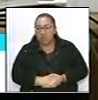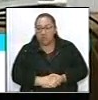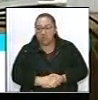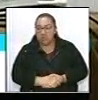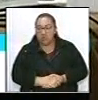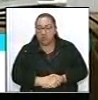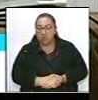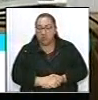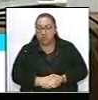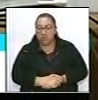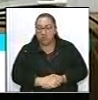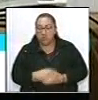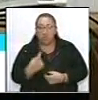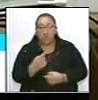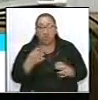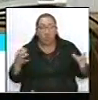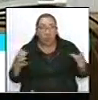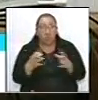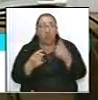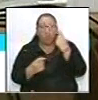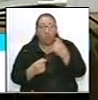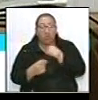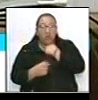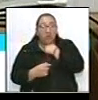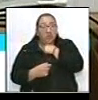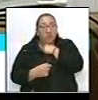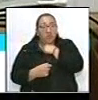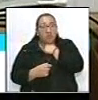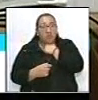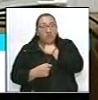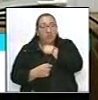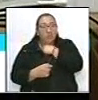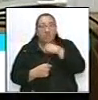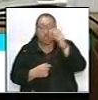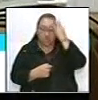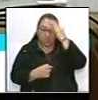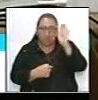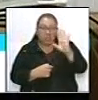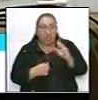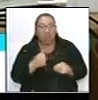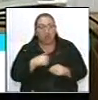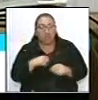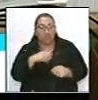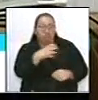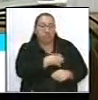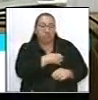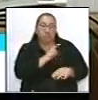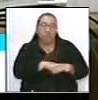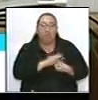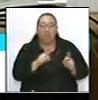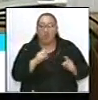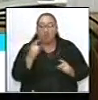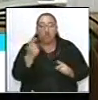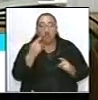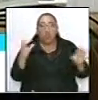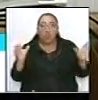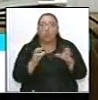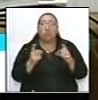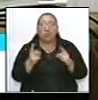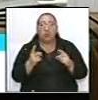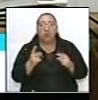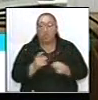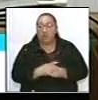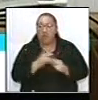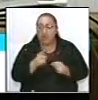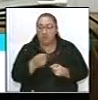estilos, somos un solo cuerpo. Si bien respondemos cada uno a su jurisdicción, el serenazgo tiene que ser un solo cuerpo. Solamente